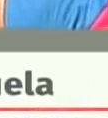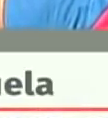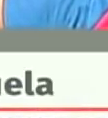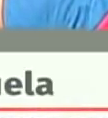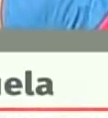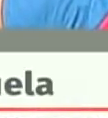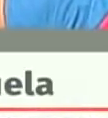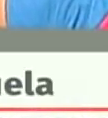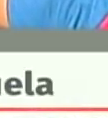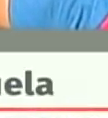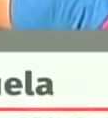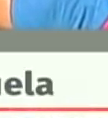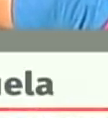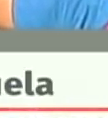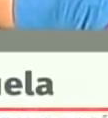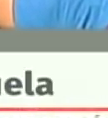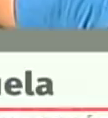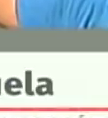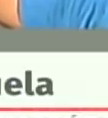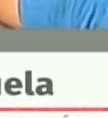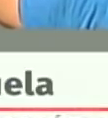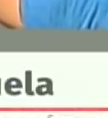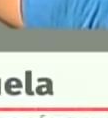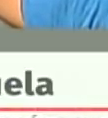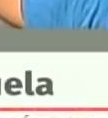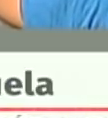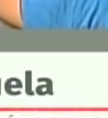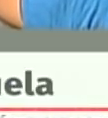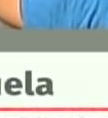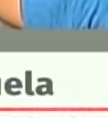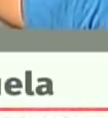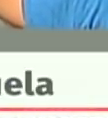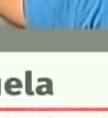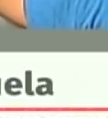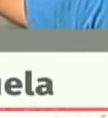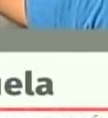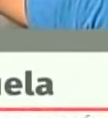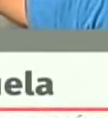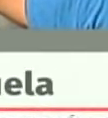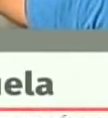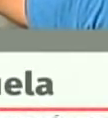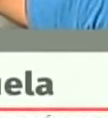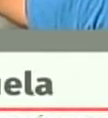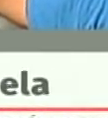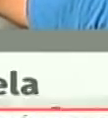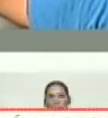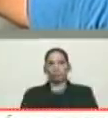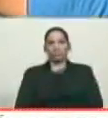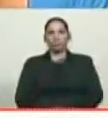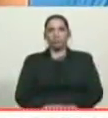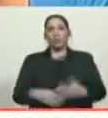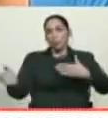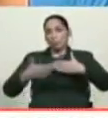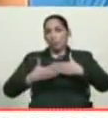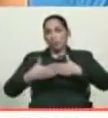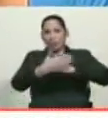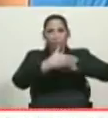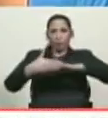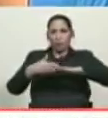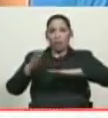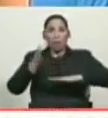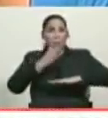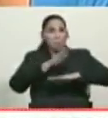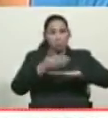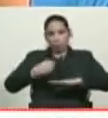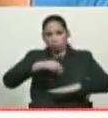Fíjate cómo es de inmoral el gobierno colombiano, que cierra la frontera porque nosotros ofrecimos al pueblo de Cúcuta, que está, ese pueblo sí